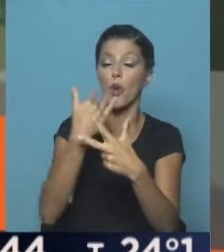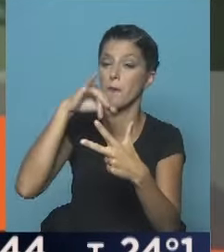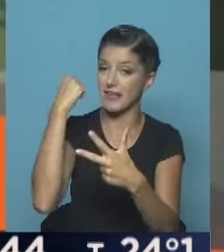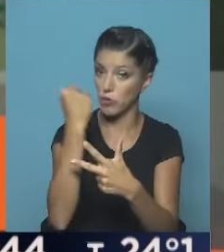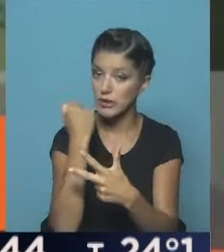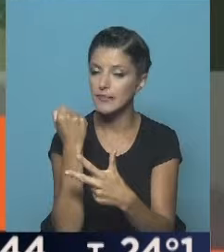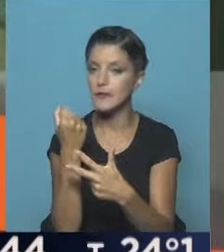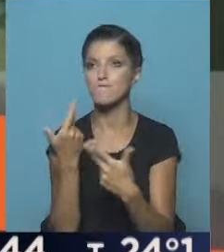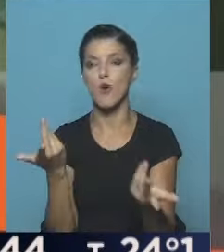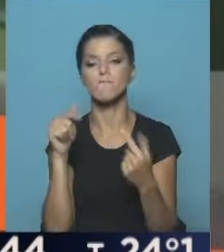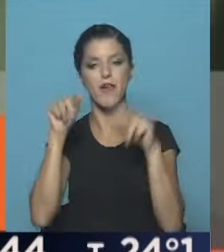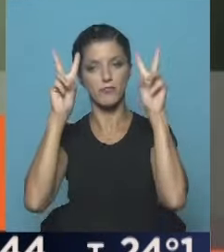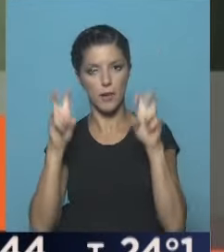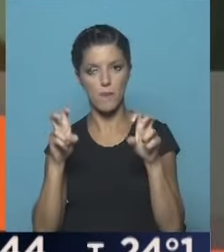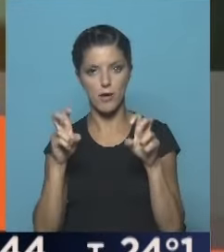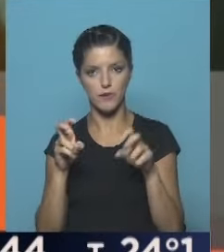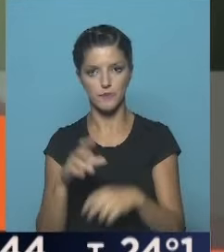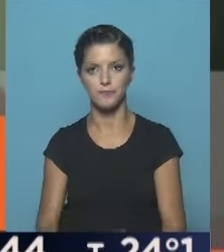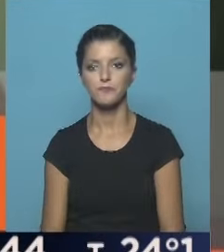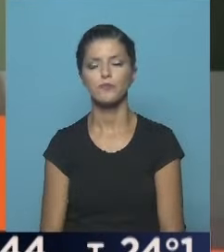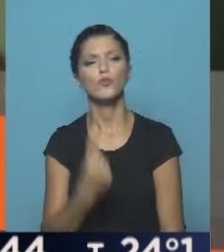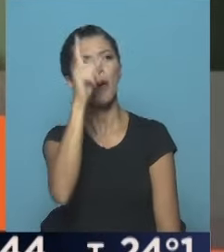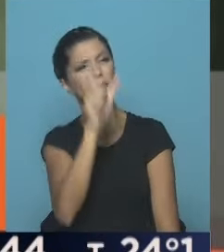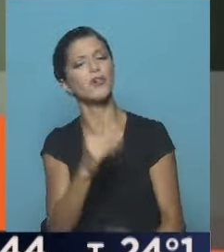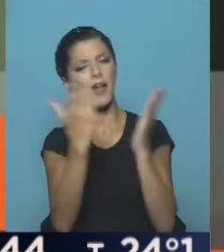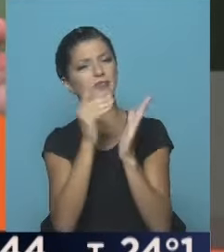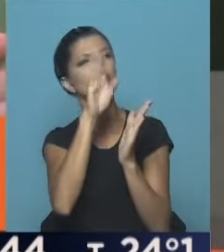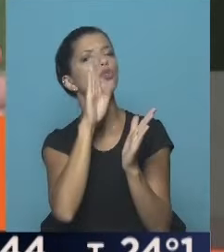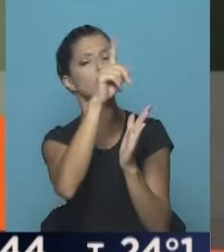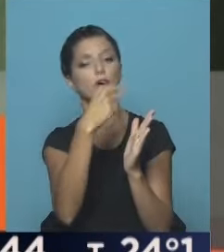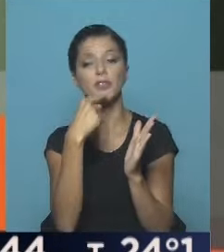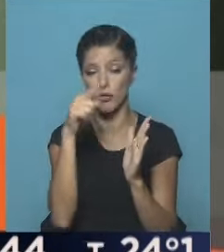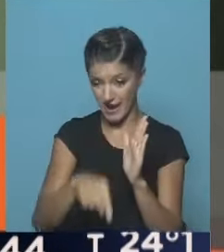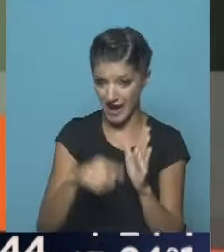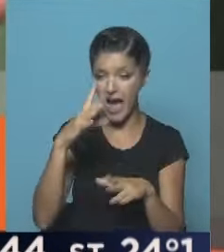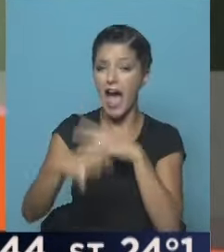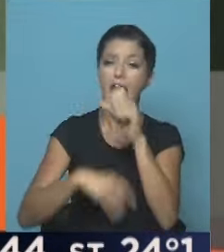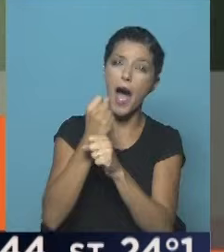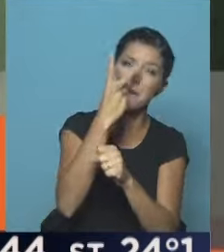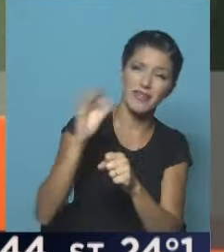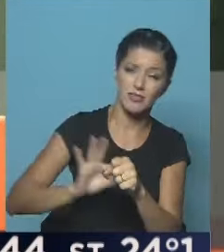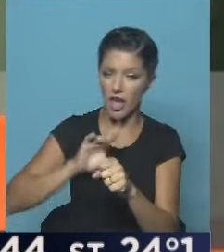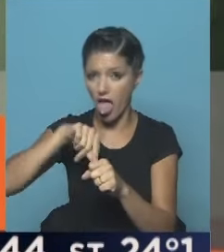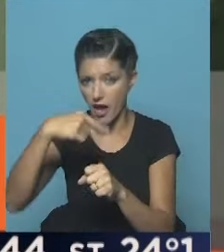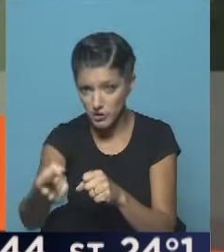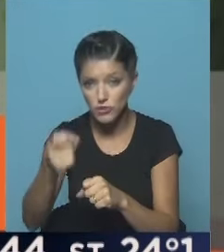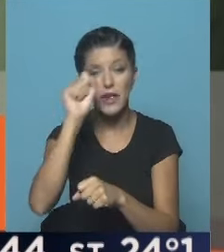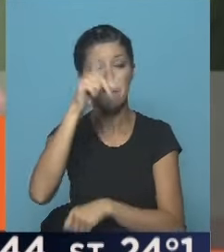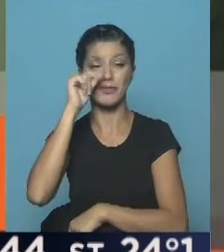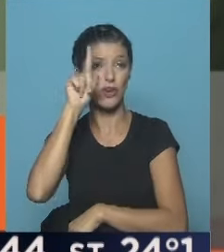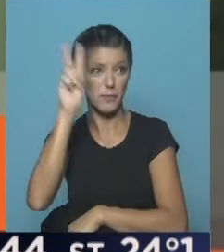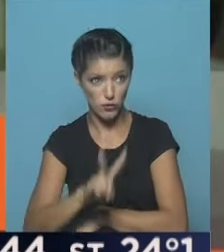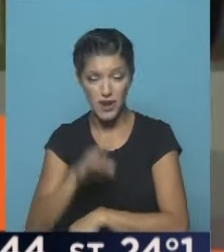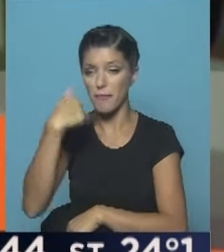petróleo. Algún analista norteamericano ha señalado que de aquí a 20 años prácticamente el petróleo venezolano va a estar en manos de los chinos y de los rusos, y los venezolanos no van a